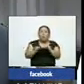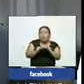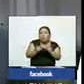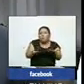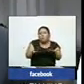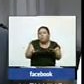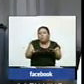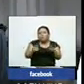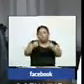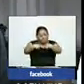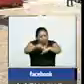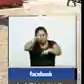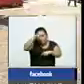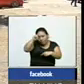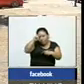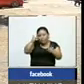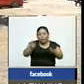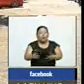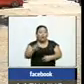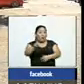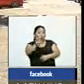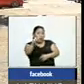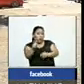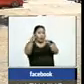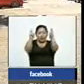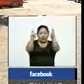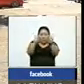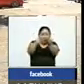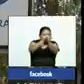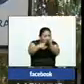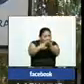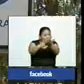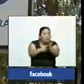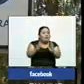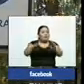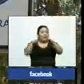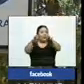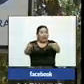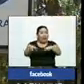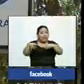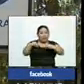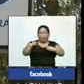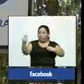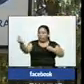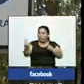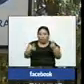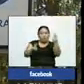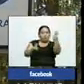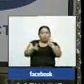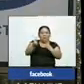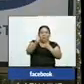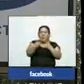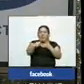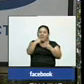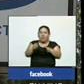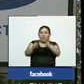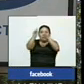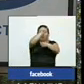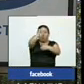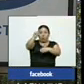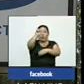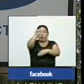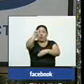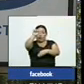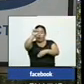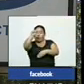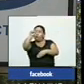se sigue trabajando en el tema. Otro de los temas que abordaron fue la admisión de la terna de candidatos del FMLN para magistrados